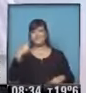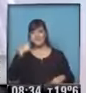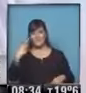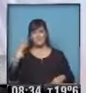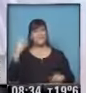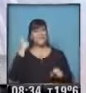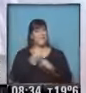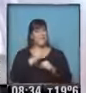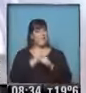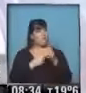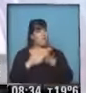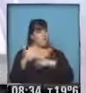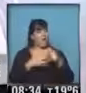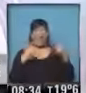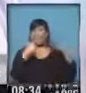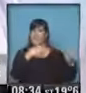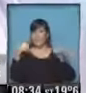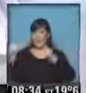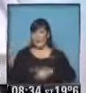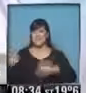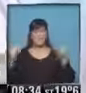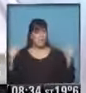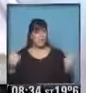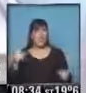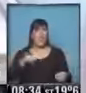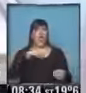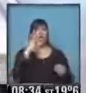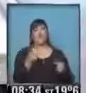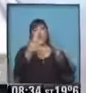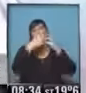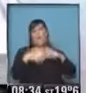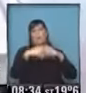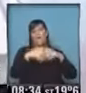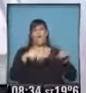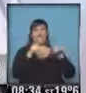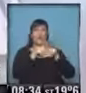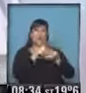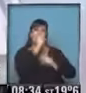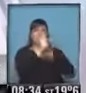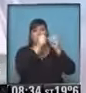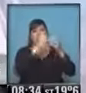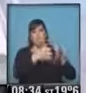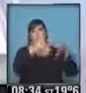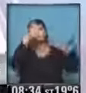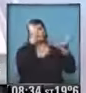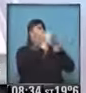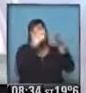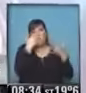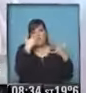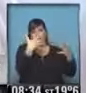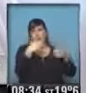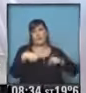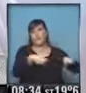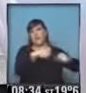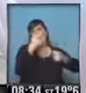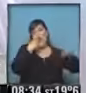trabajo artesanal, claro, y esa es la diferencia, ¿no? Porque hay de los otros huevos, los que son industriales, esas grandes marcas que venden que en supermercados en